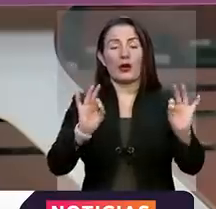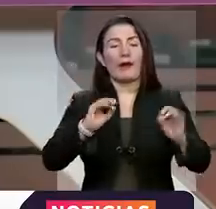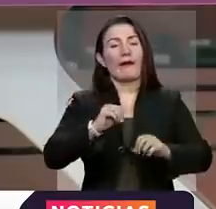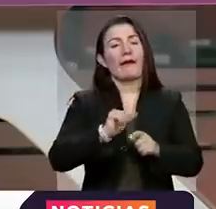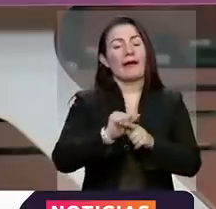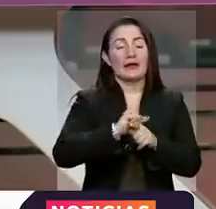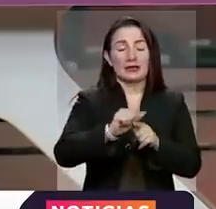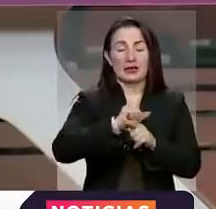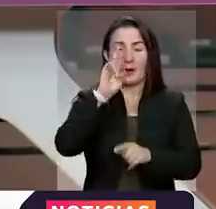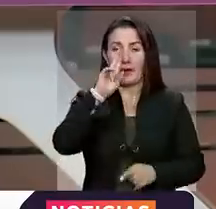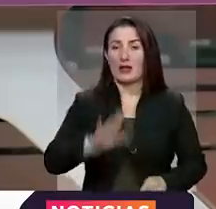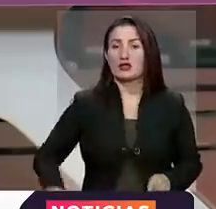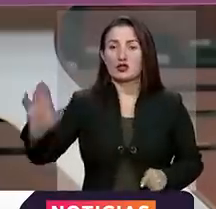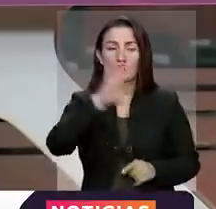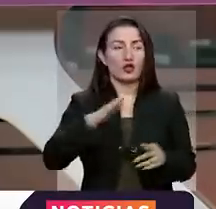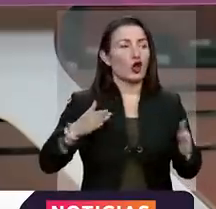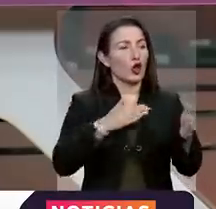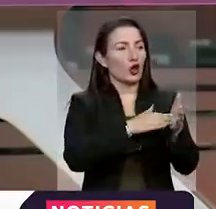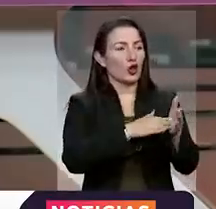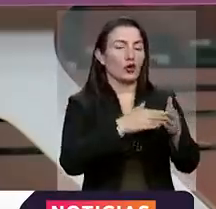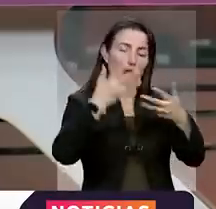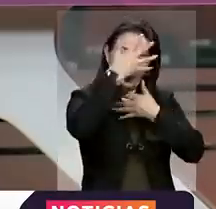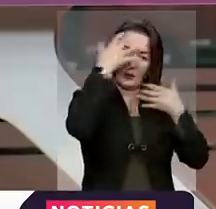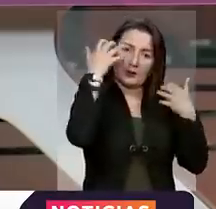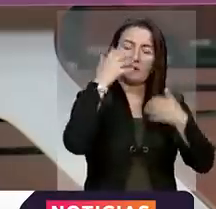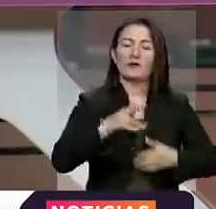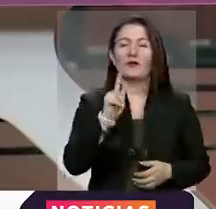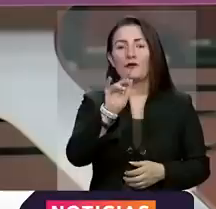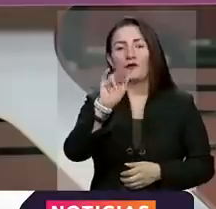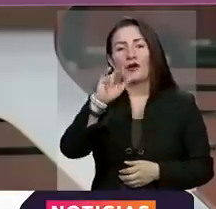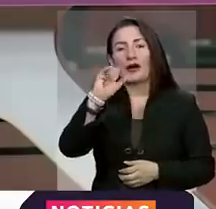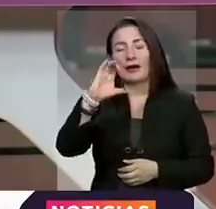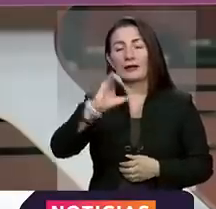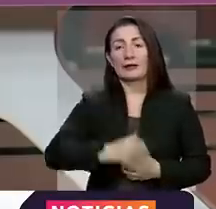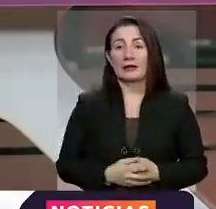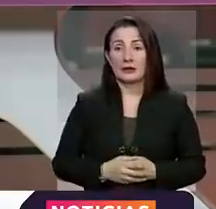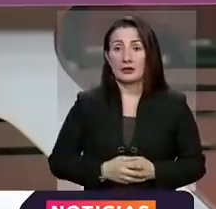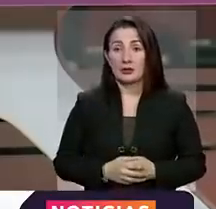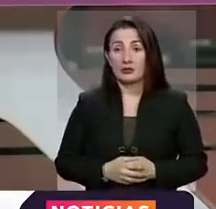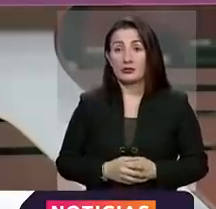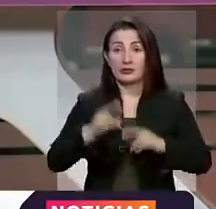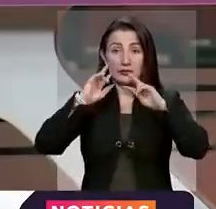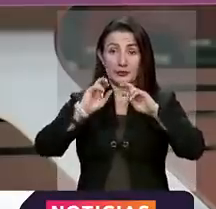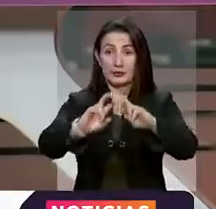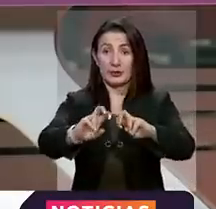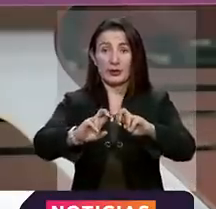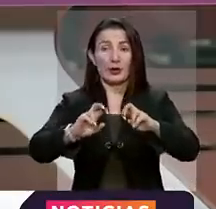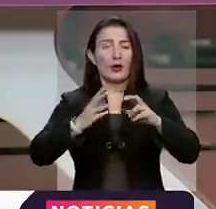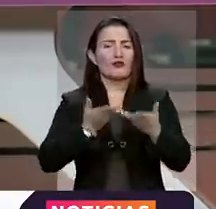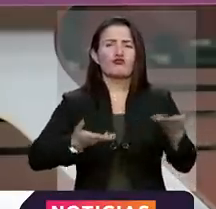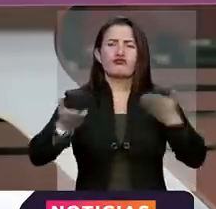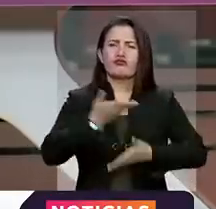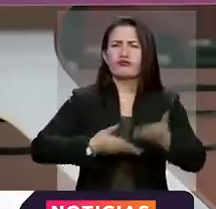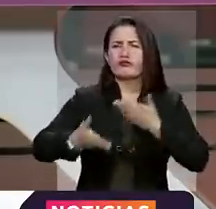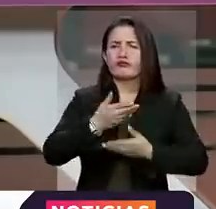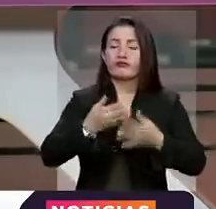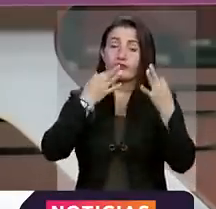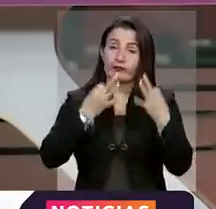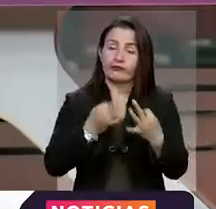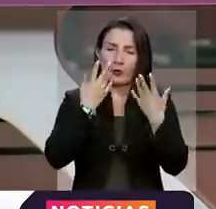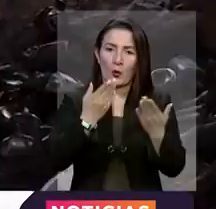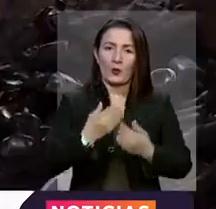Ejército Nacional en contra de la disidencia de las FARC. La investigación de estos medios de comunicación revela otra